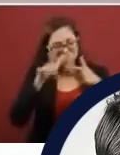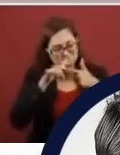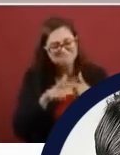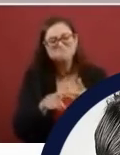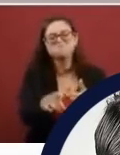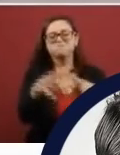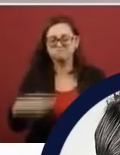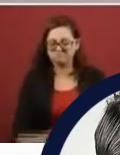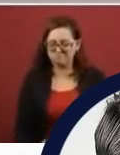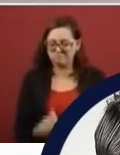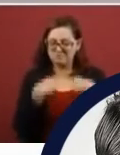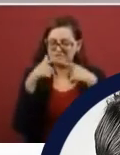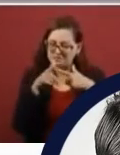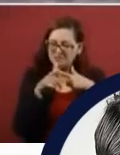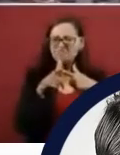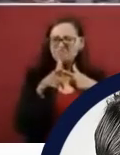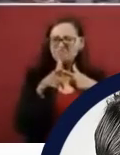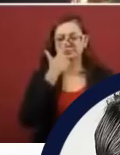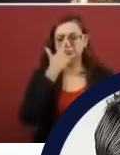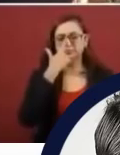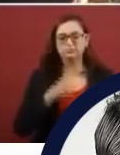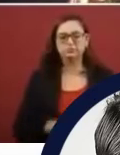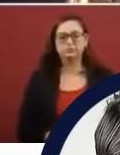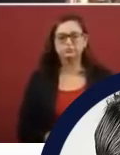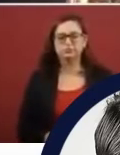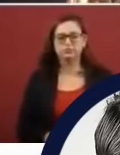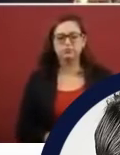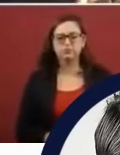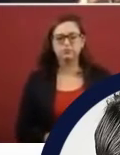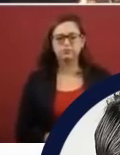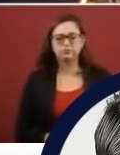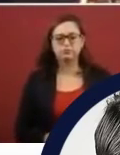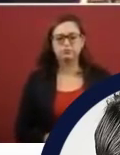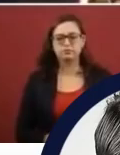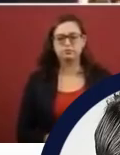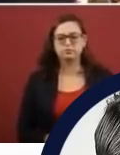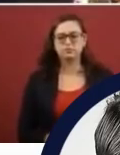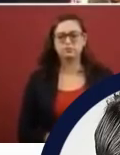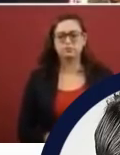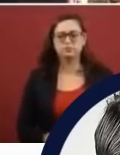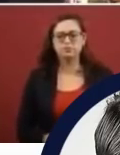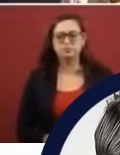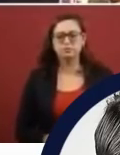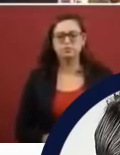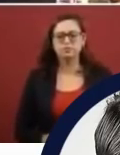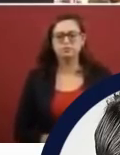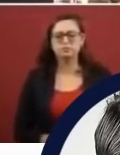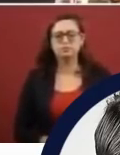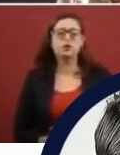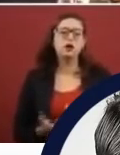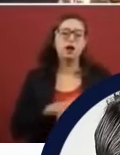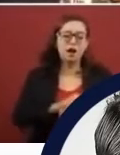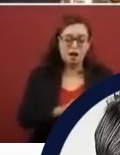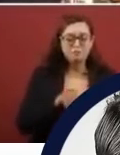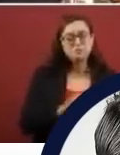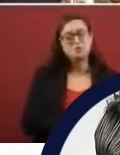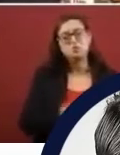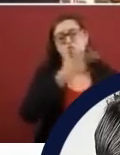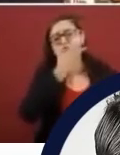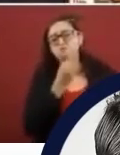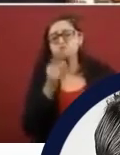esos son los jóvenes que estuvieron, que no han podido acceder a la educación, que no han podido acceder al trabajo, los adultos mayores que después de una vida de no